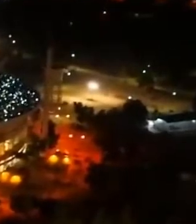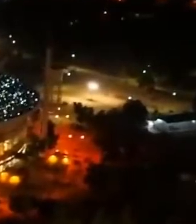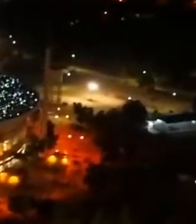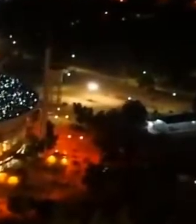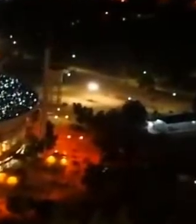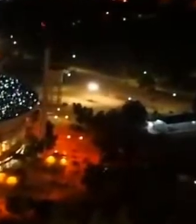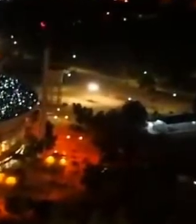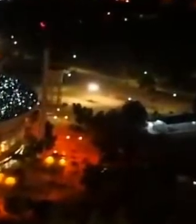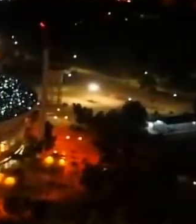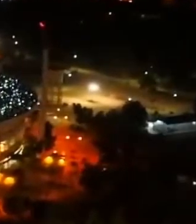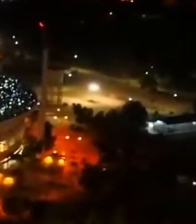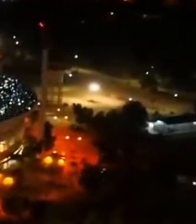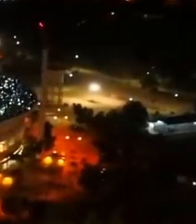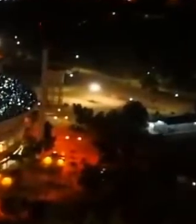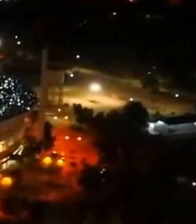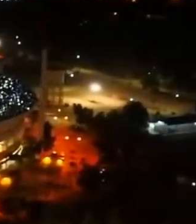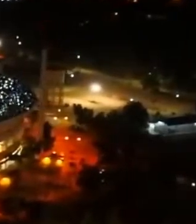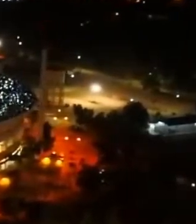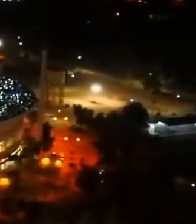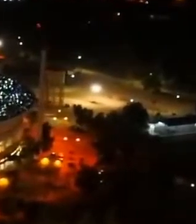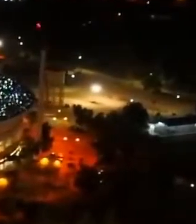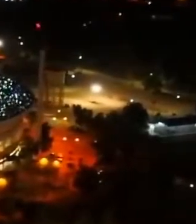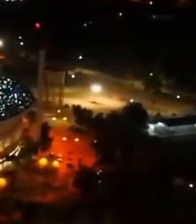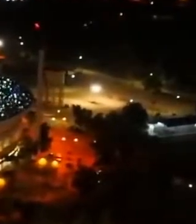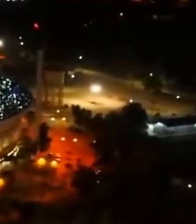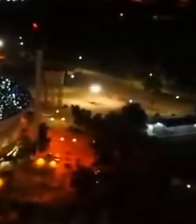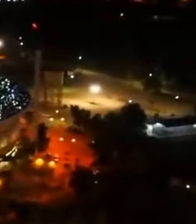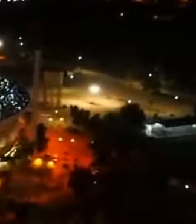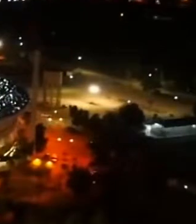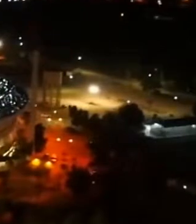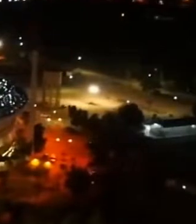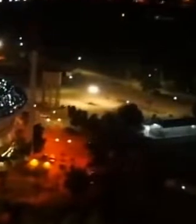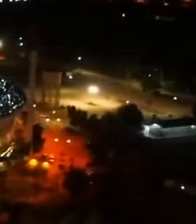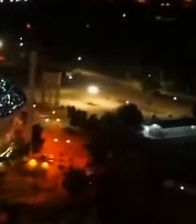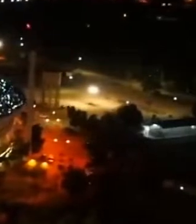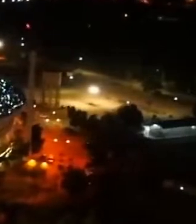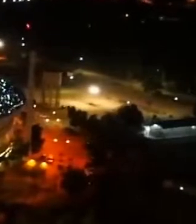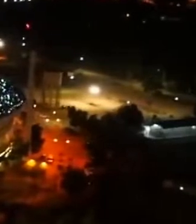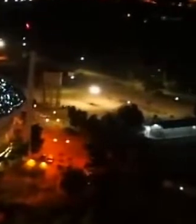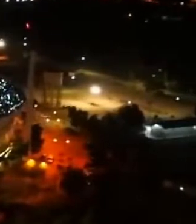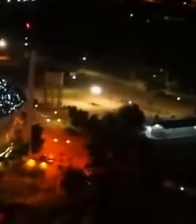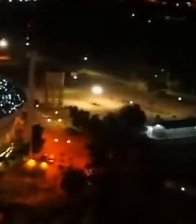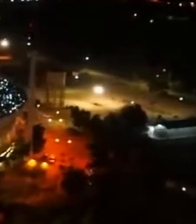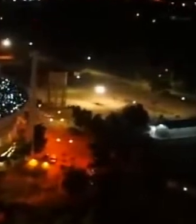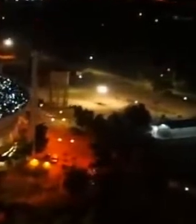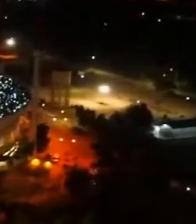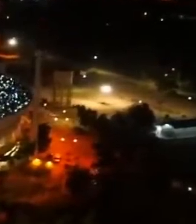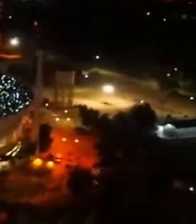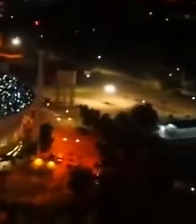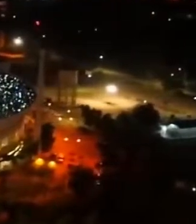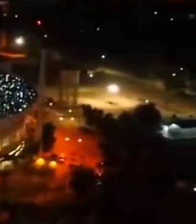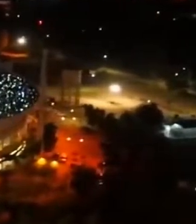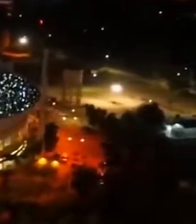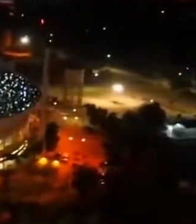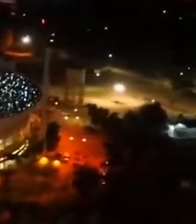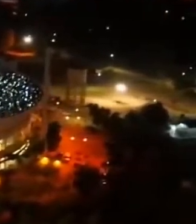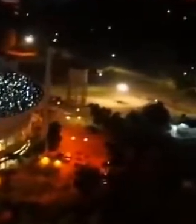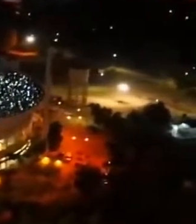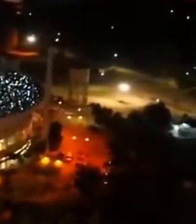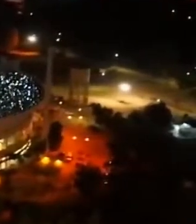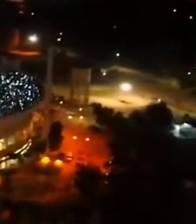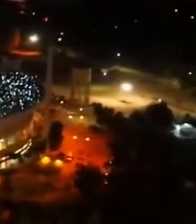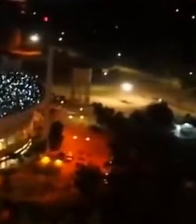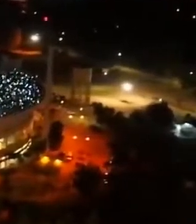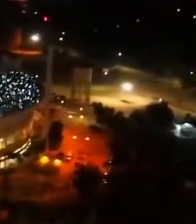Buenas noches, Chile. Buenas noches, Estadio Nacional. Es momento